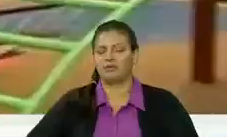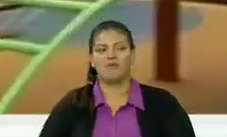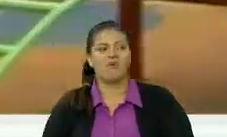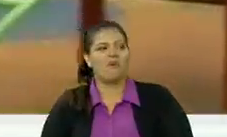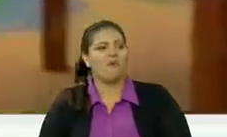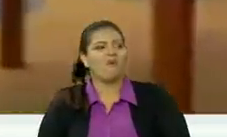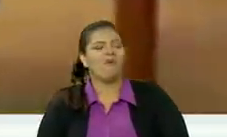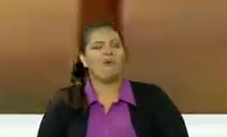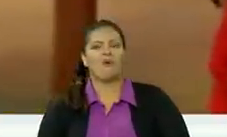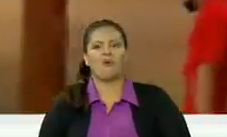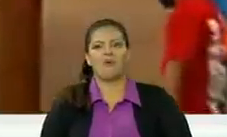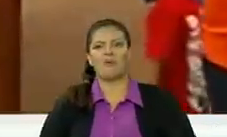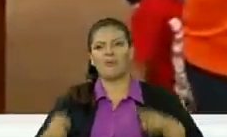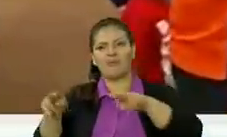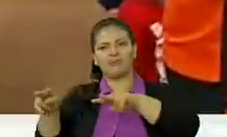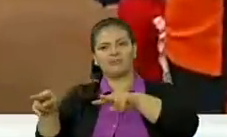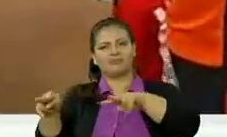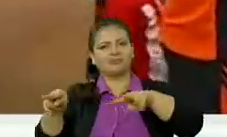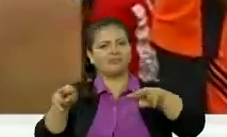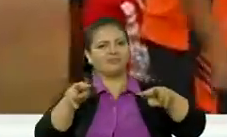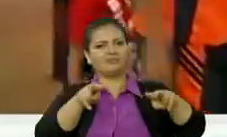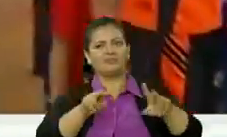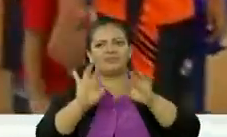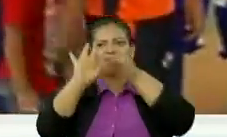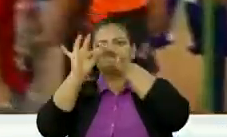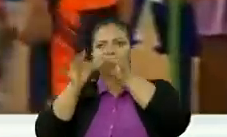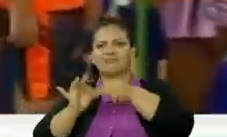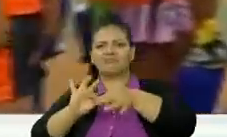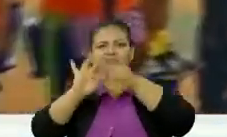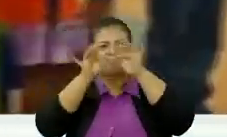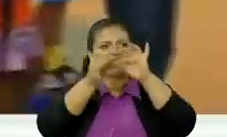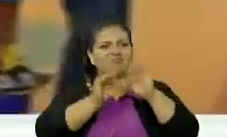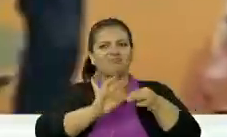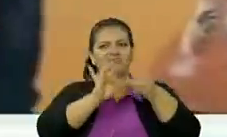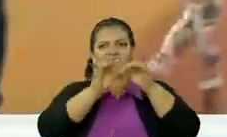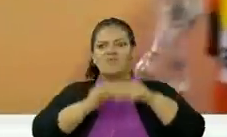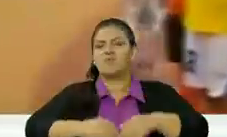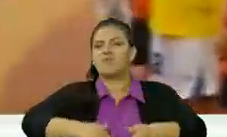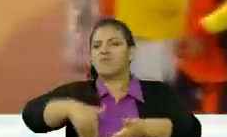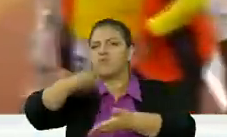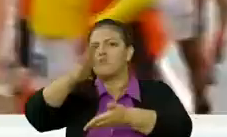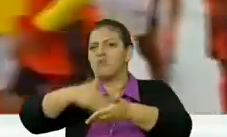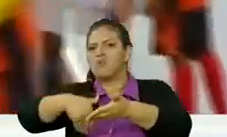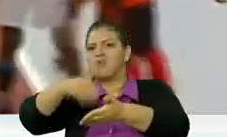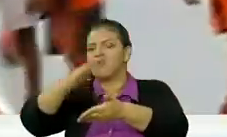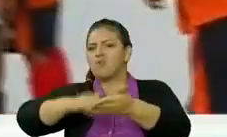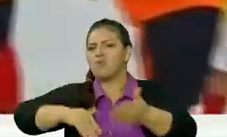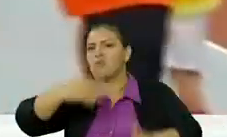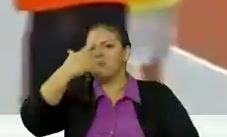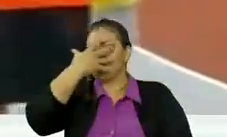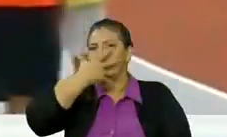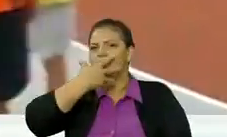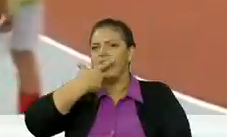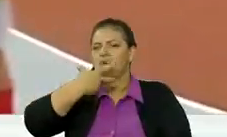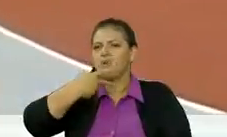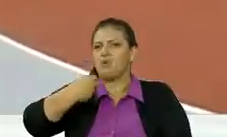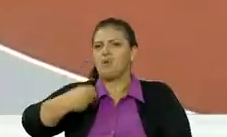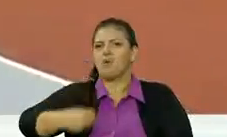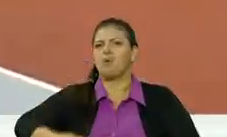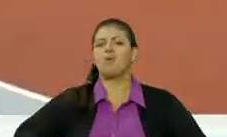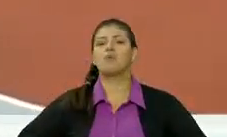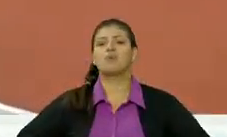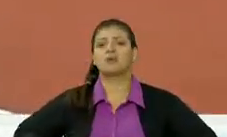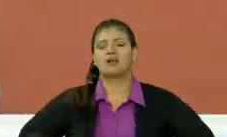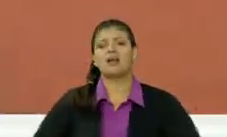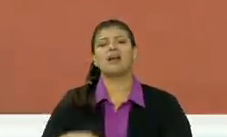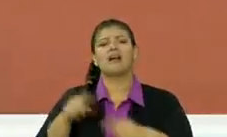en casa esta área renovada. Miren los juegos que hay aquí. Tenemos como un tipo gusanito, salta-salta